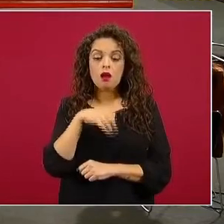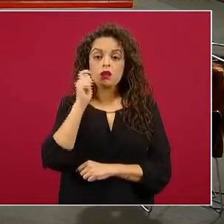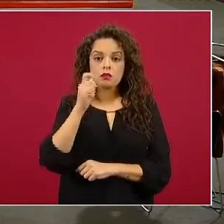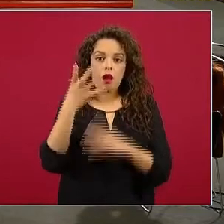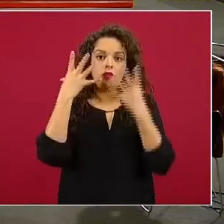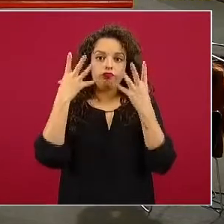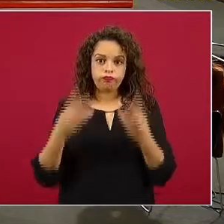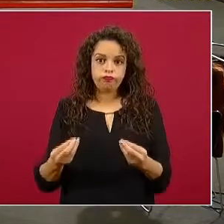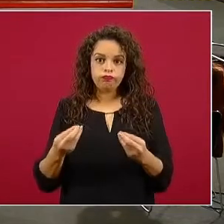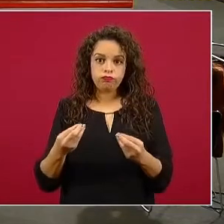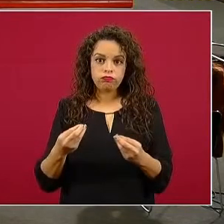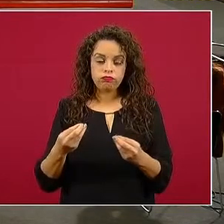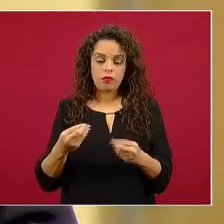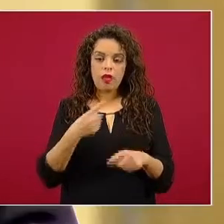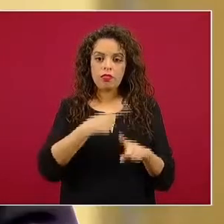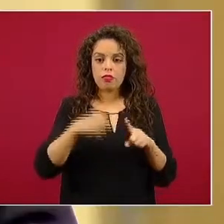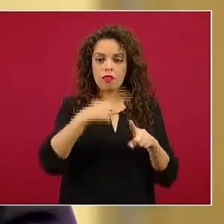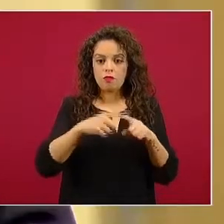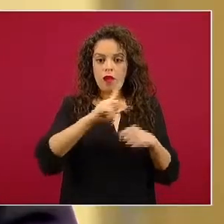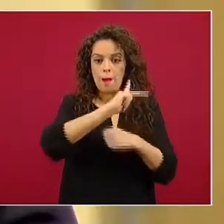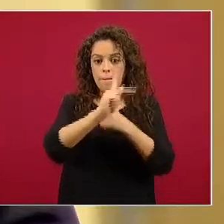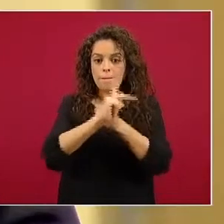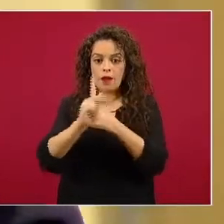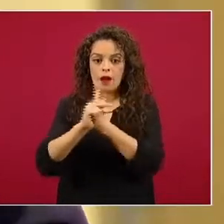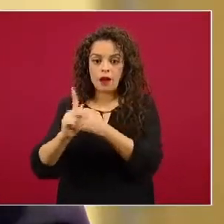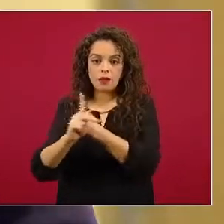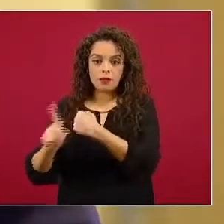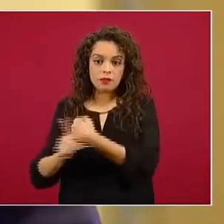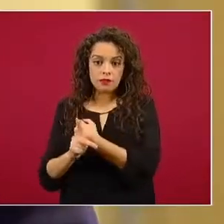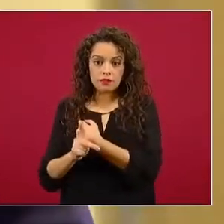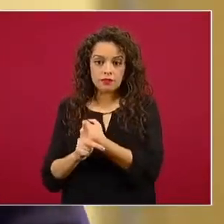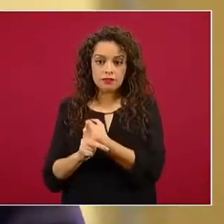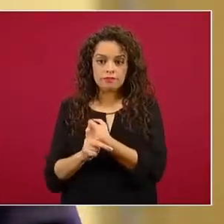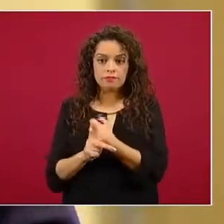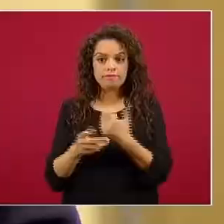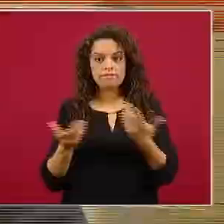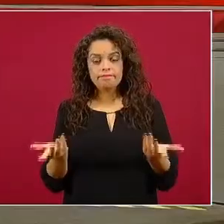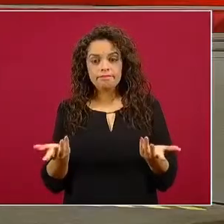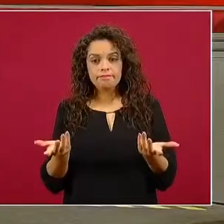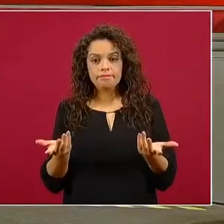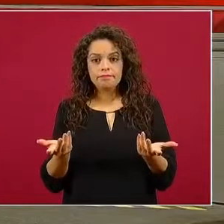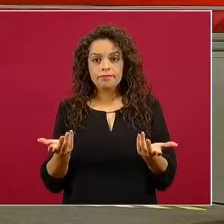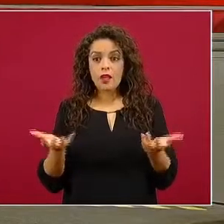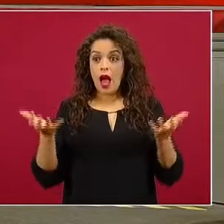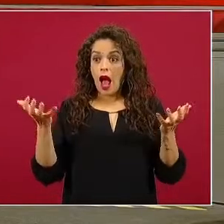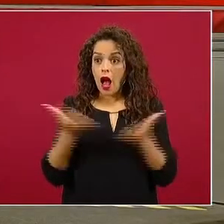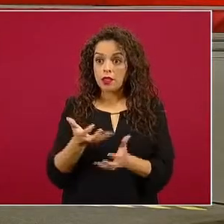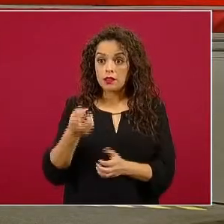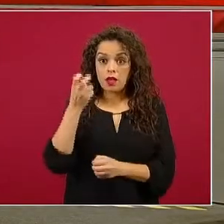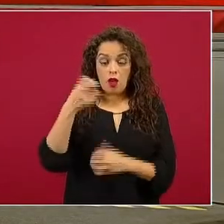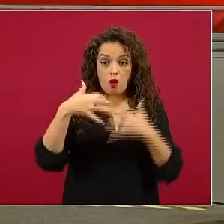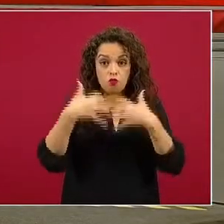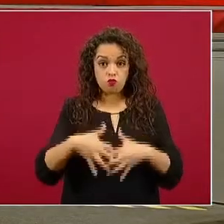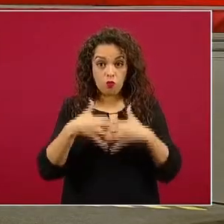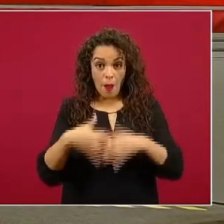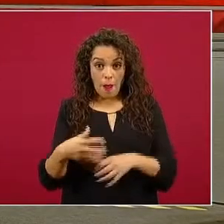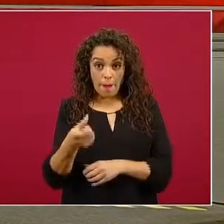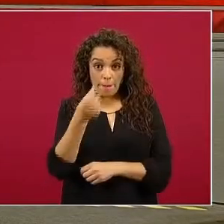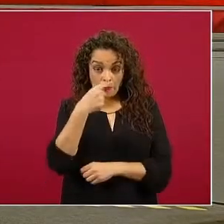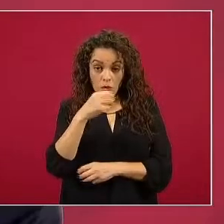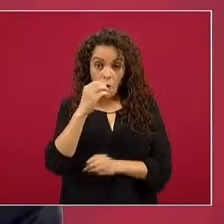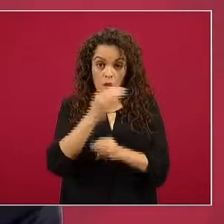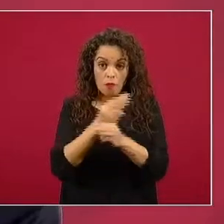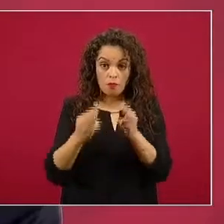mercado. Los países prácticamente generadores de los insumos para